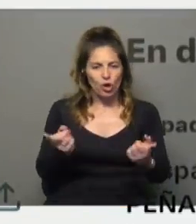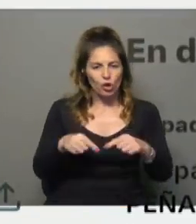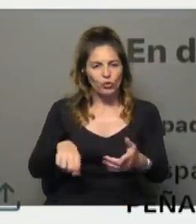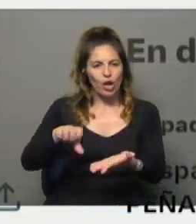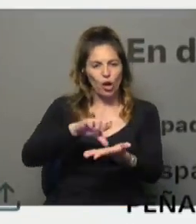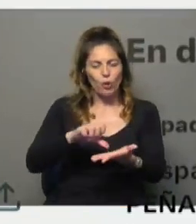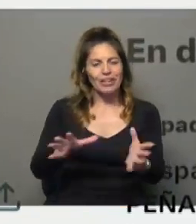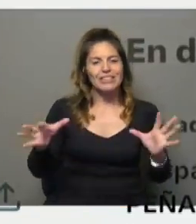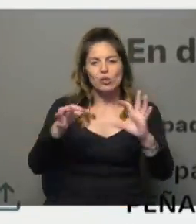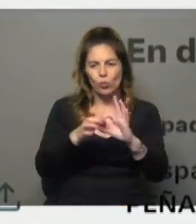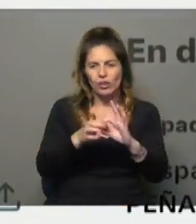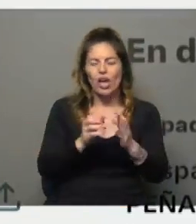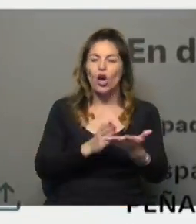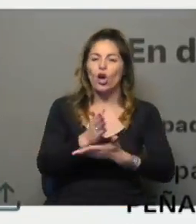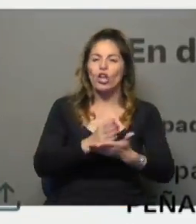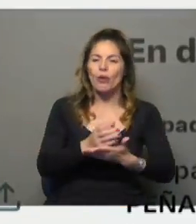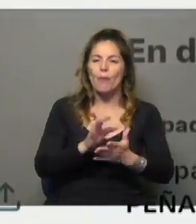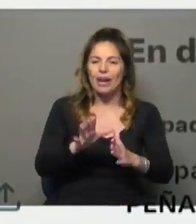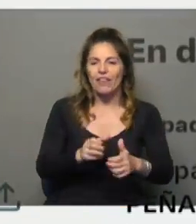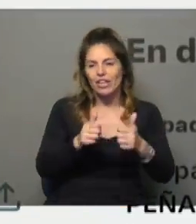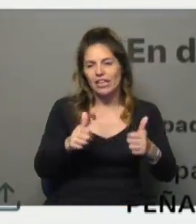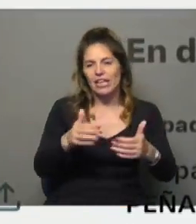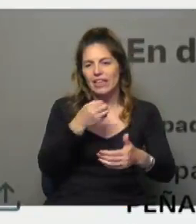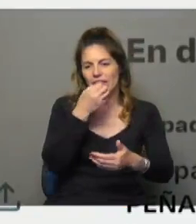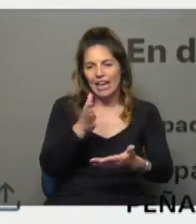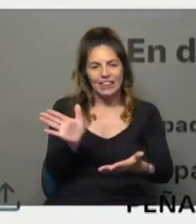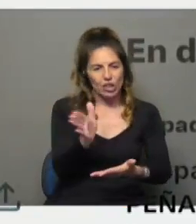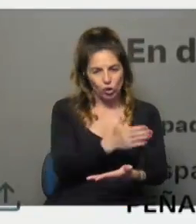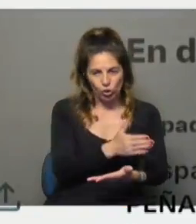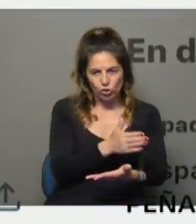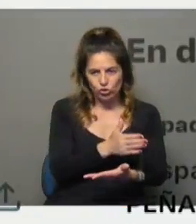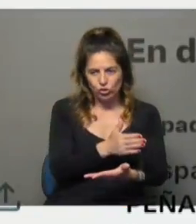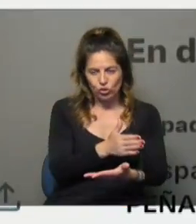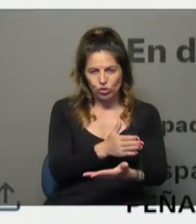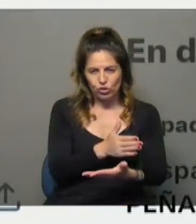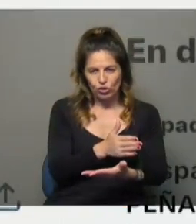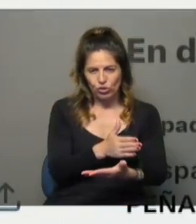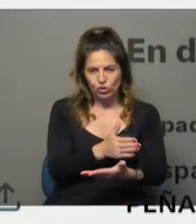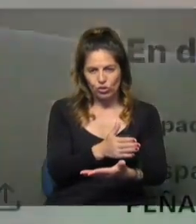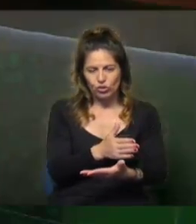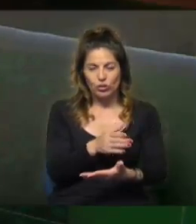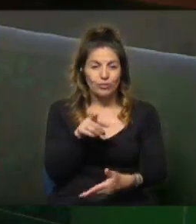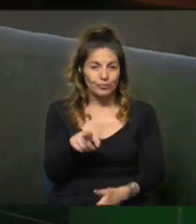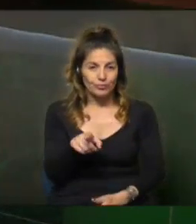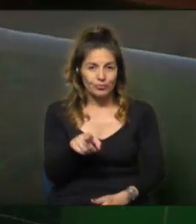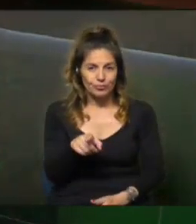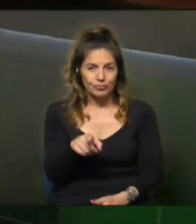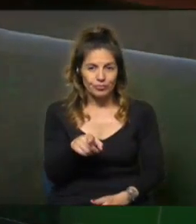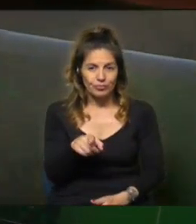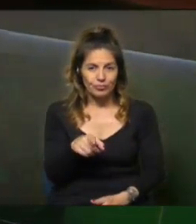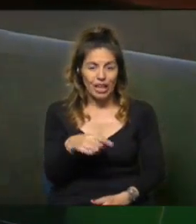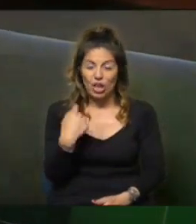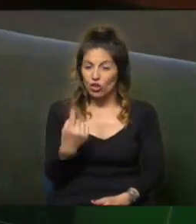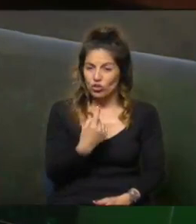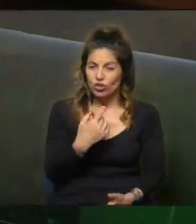hermanas unidas y colaborando para el bienestar de todos y todas eh Álvaro padrón este es lo que nos nos compete por lo